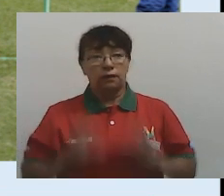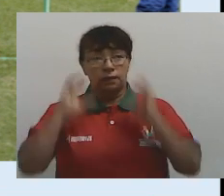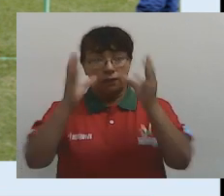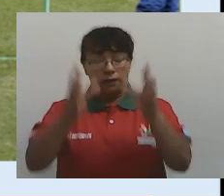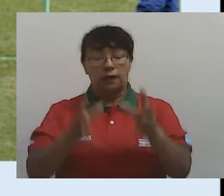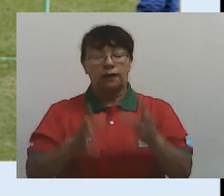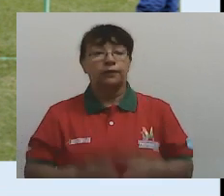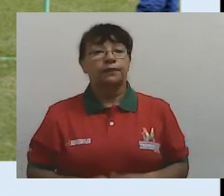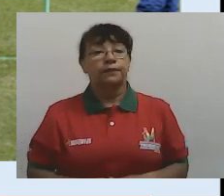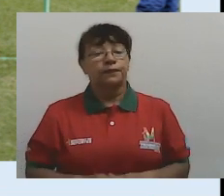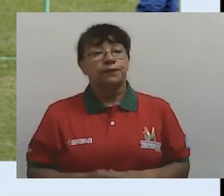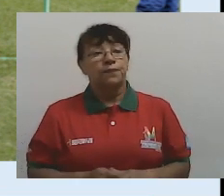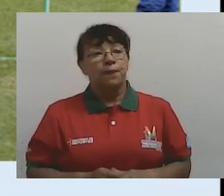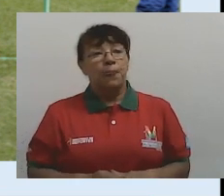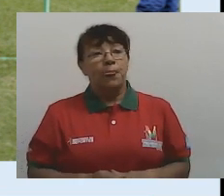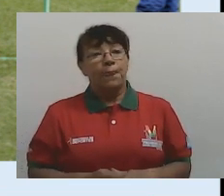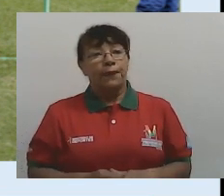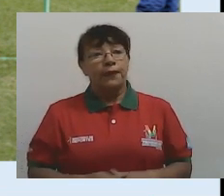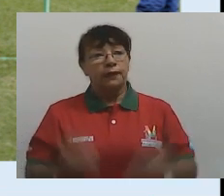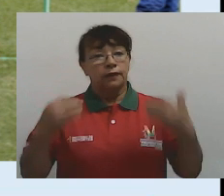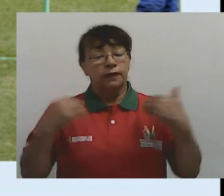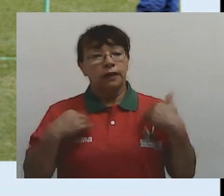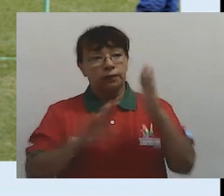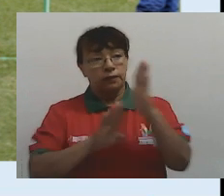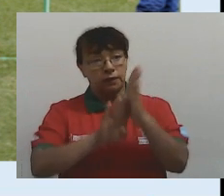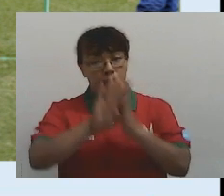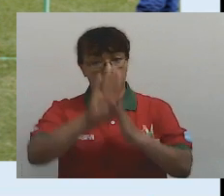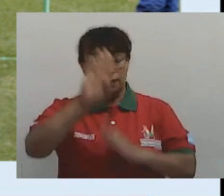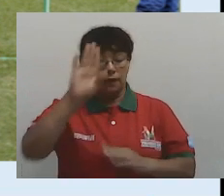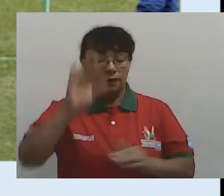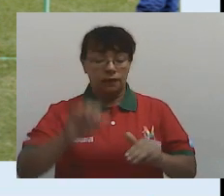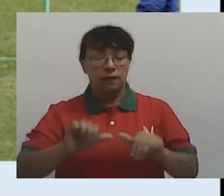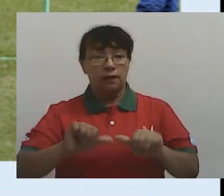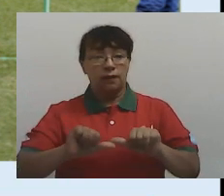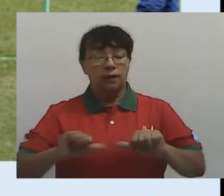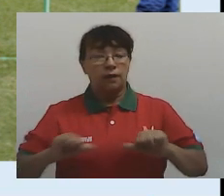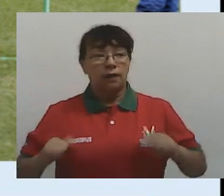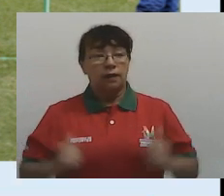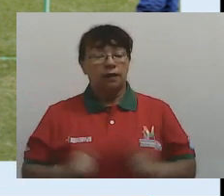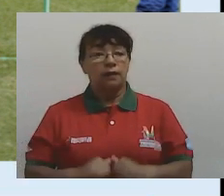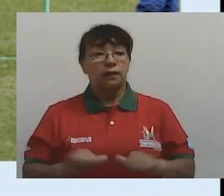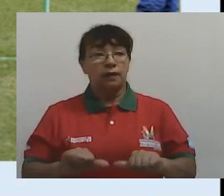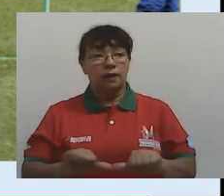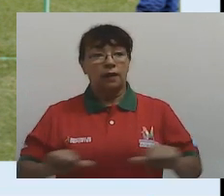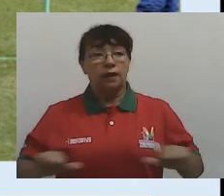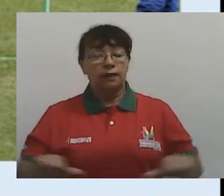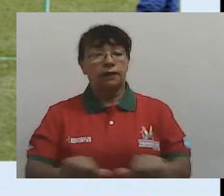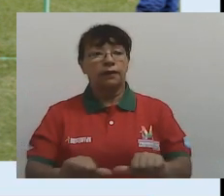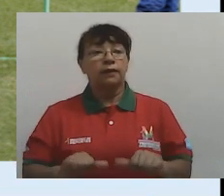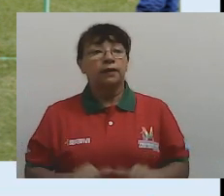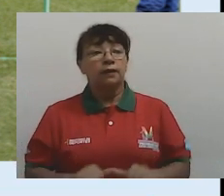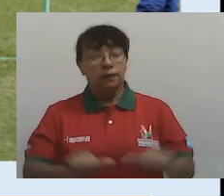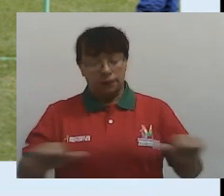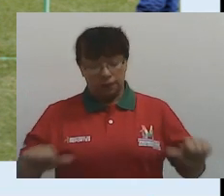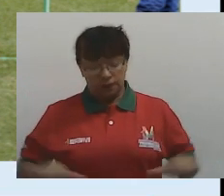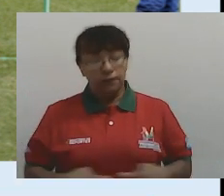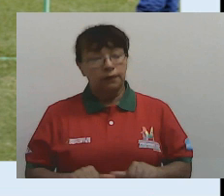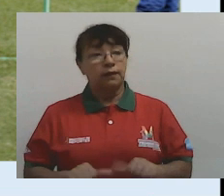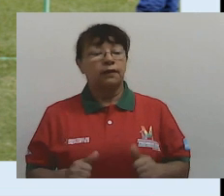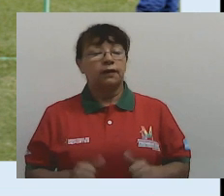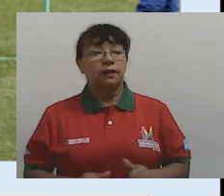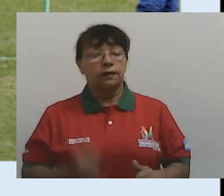saltar y lanzar? Entonces tengo que desarrollar esas áreas, esos patrones motores, que lo que van a hacer que ese